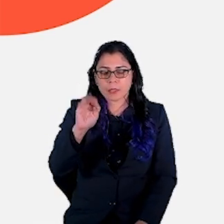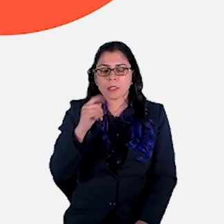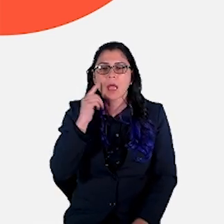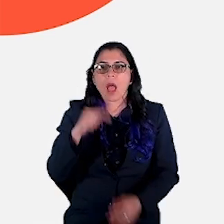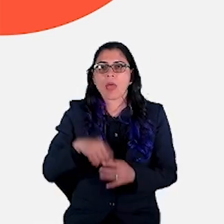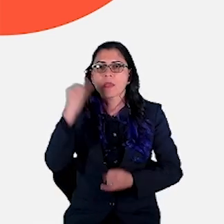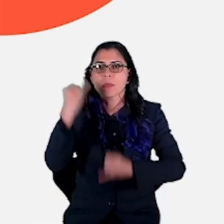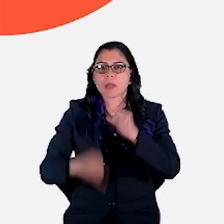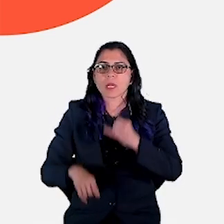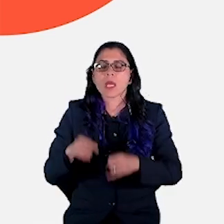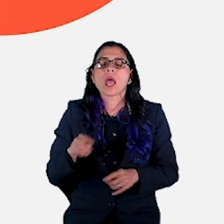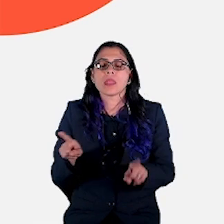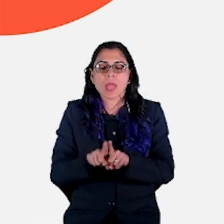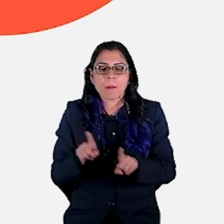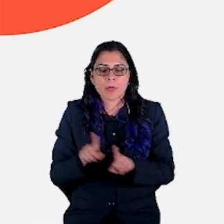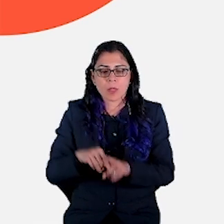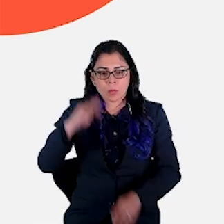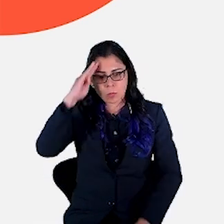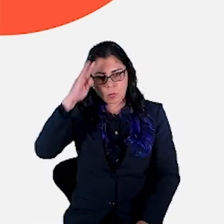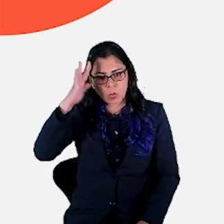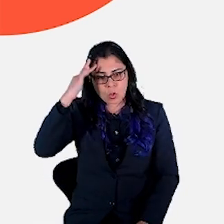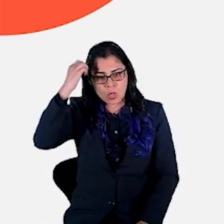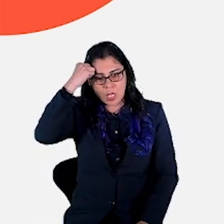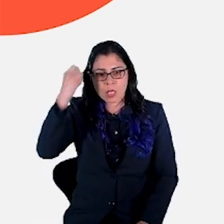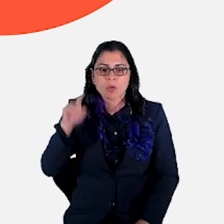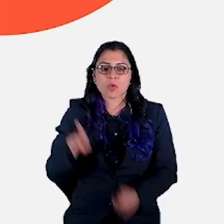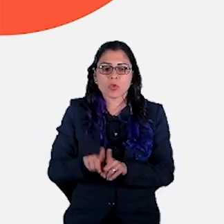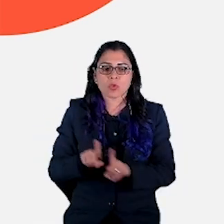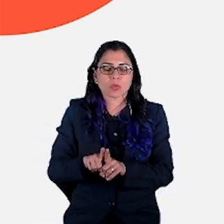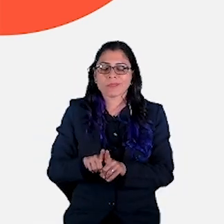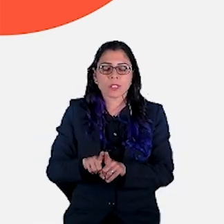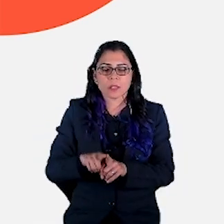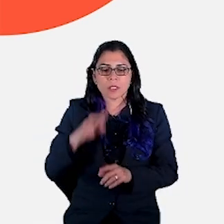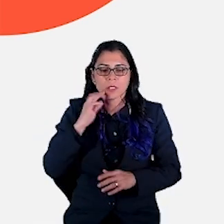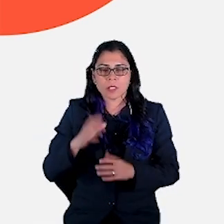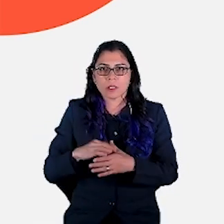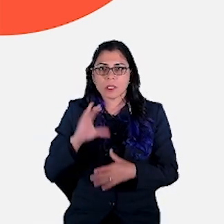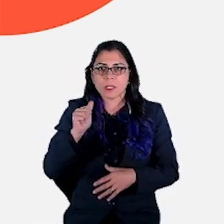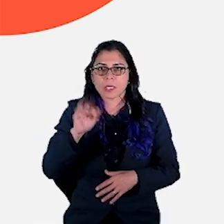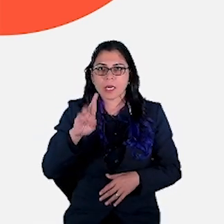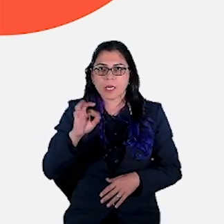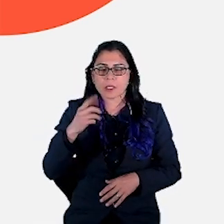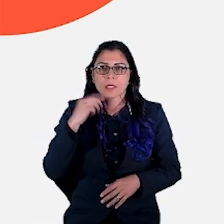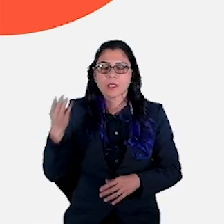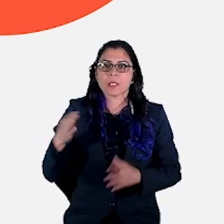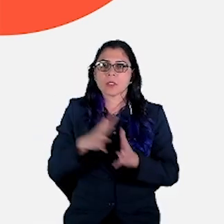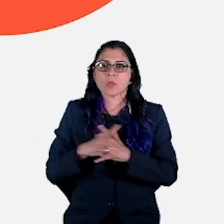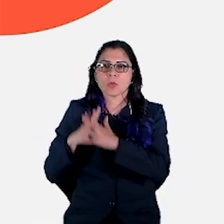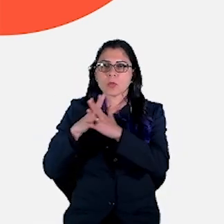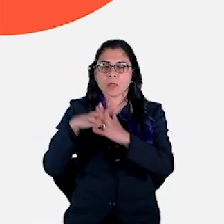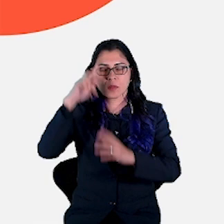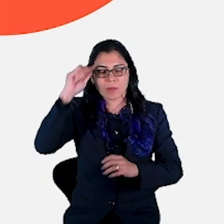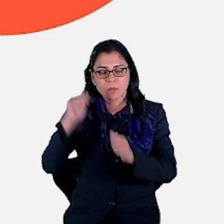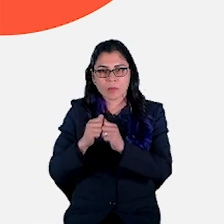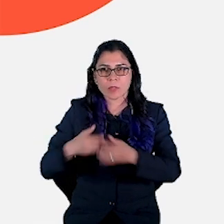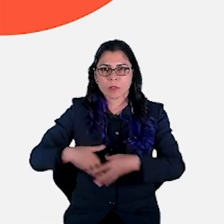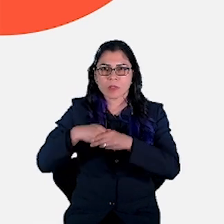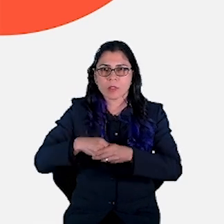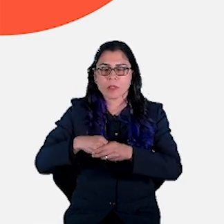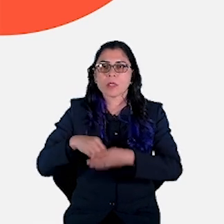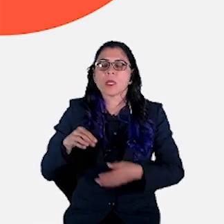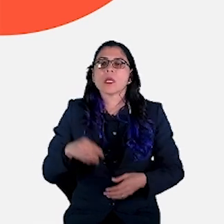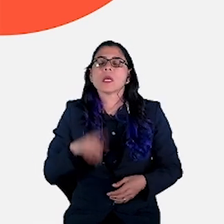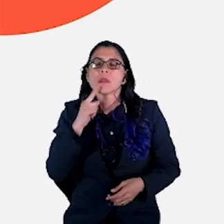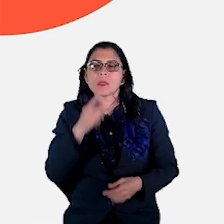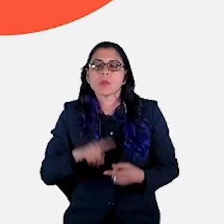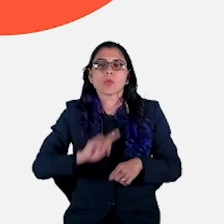firma de los tratados torrijos Carter nuestra generación no solamente le tocó ser eh un espectador de lo